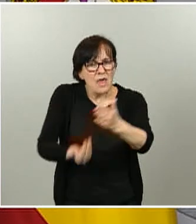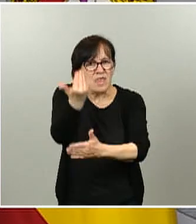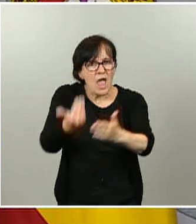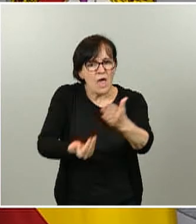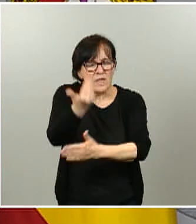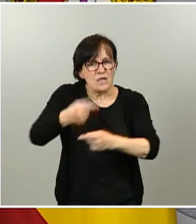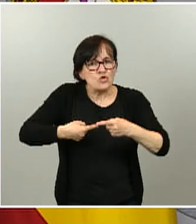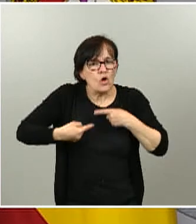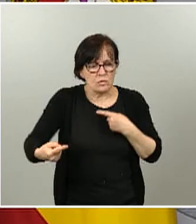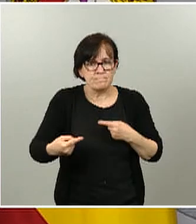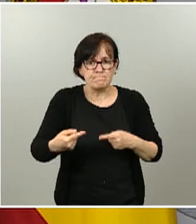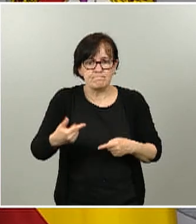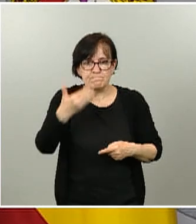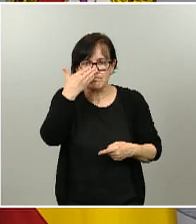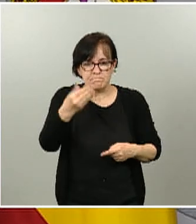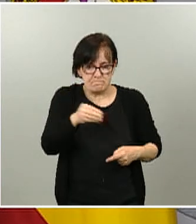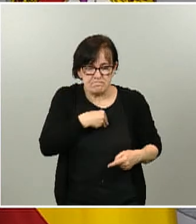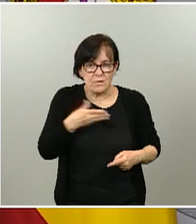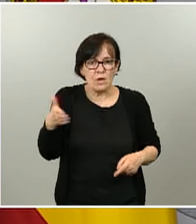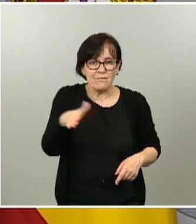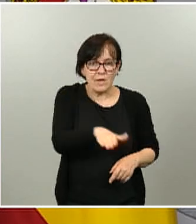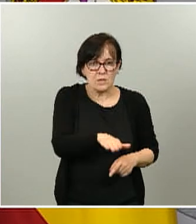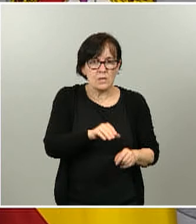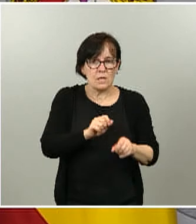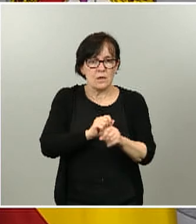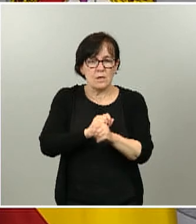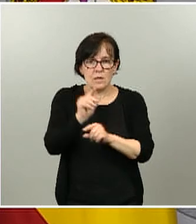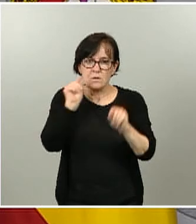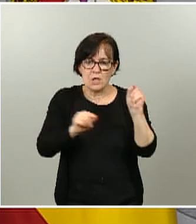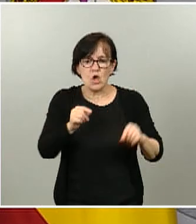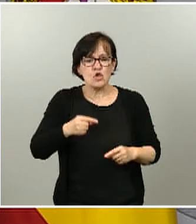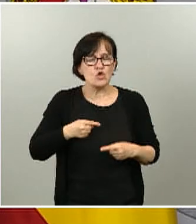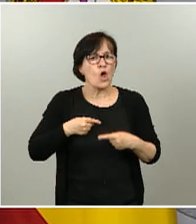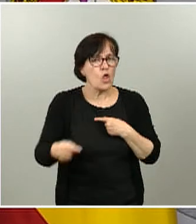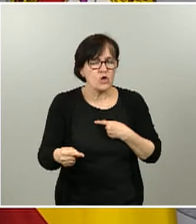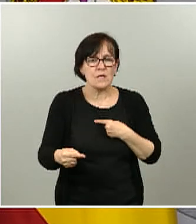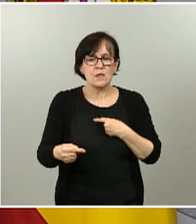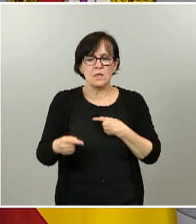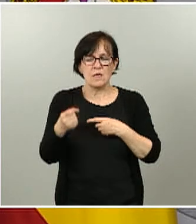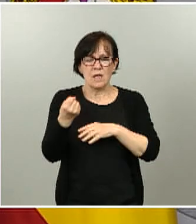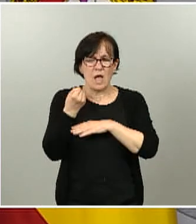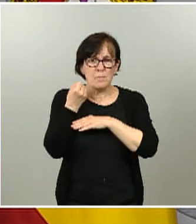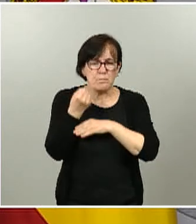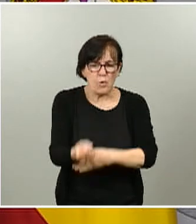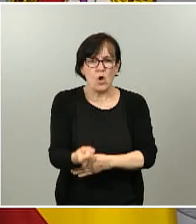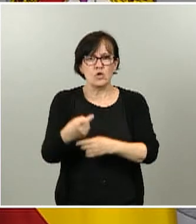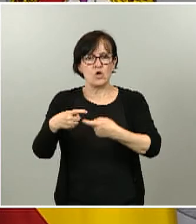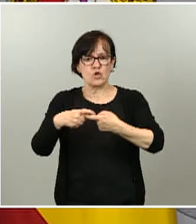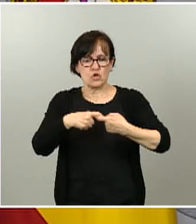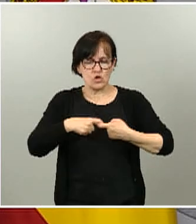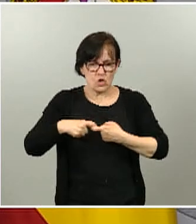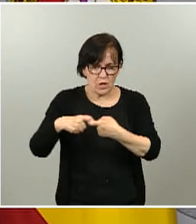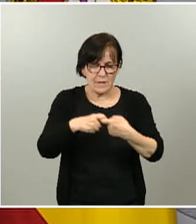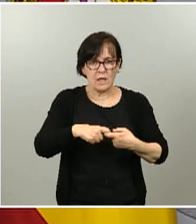fallecidos por esta pandemia. Y este Gobierno todos los días tiene un apoyo y solidaridad con las personas que se encuentran